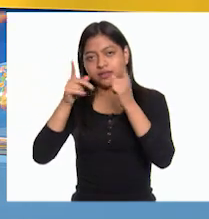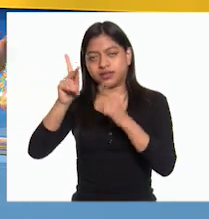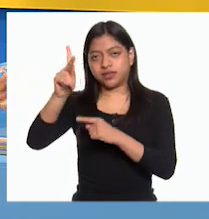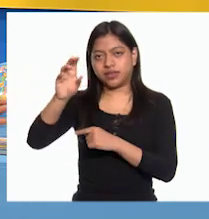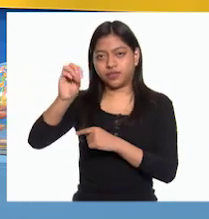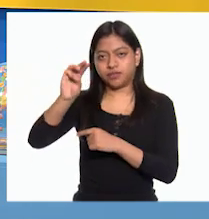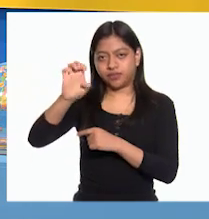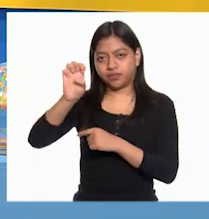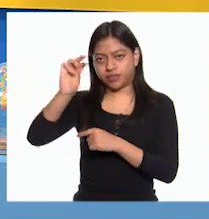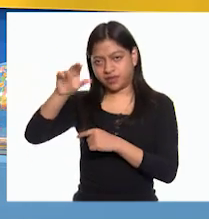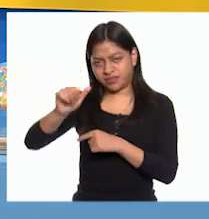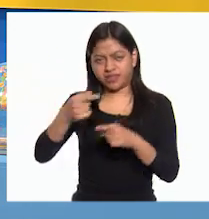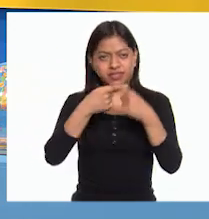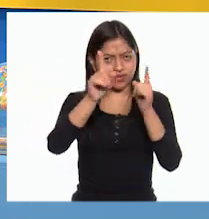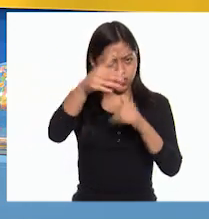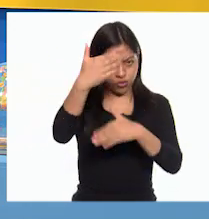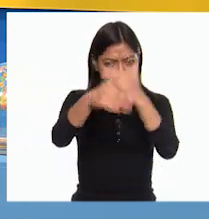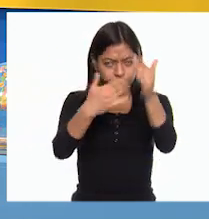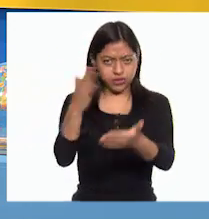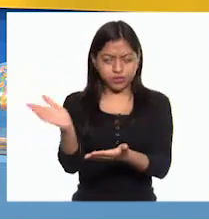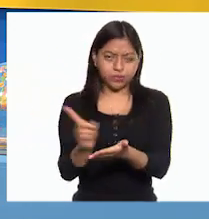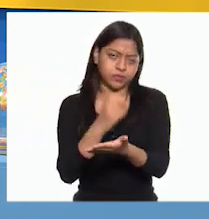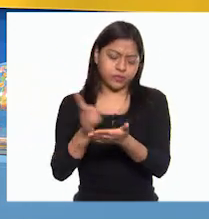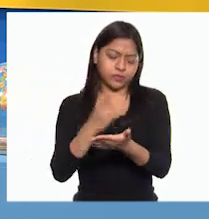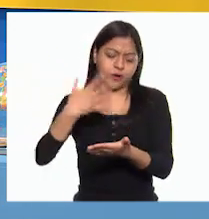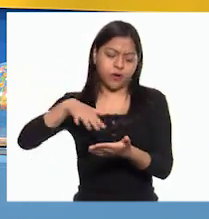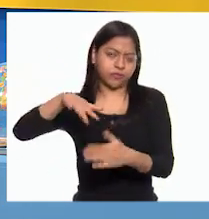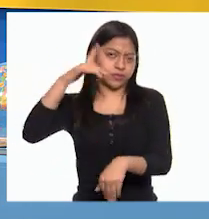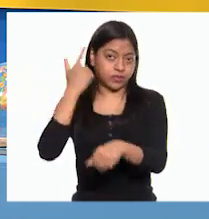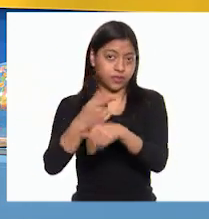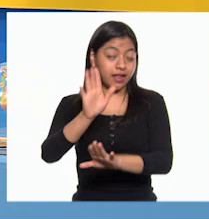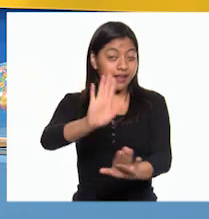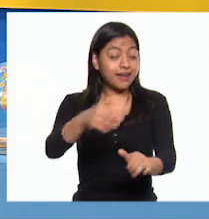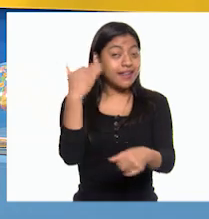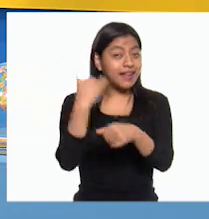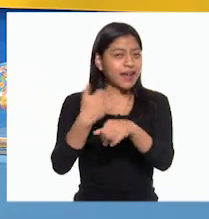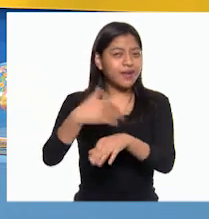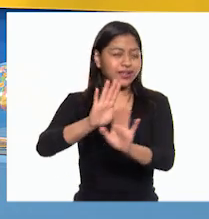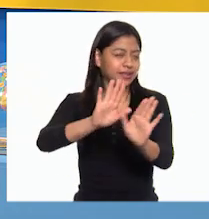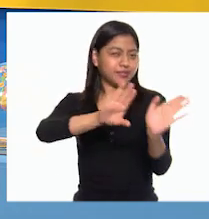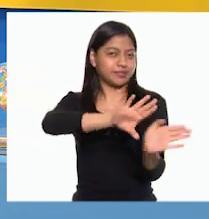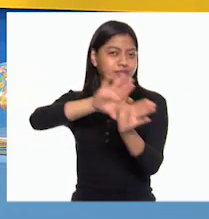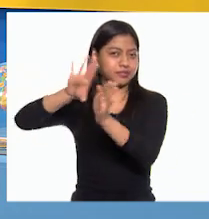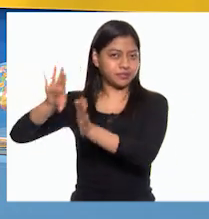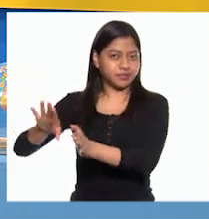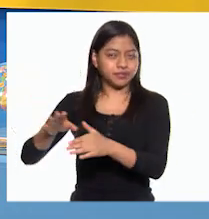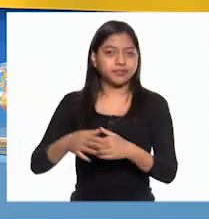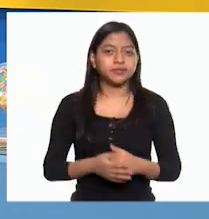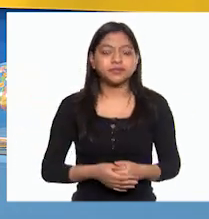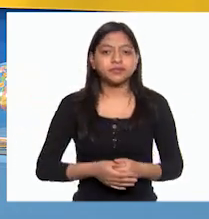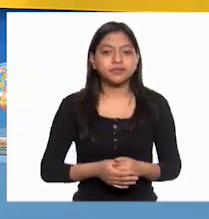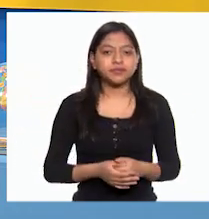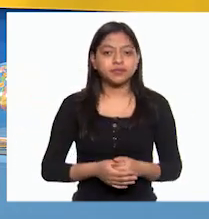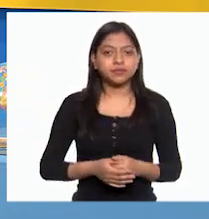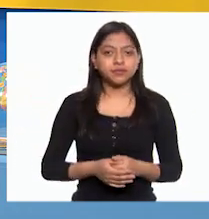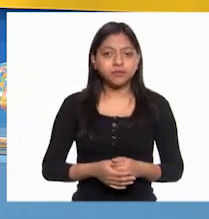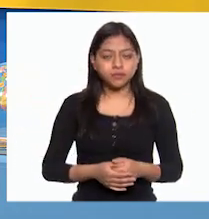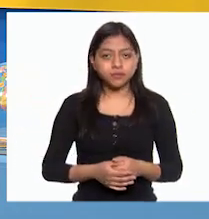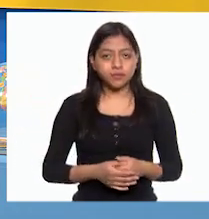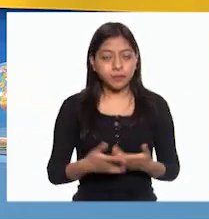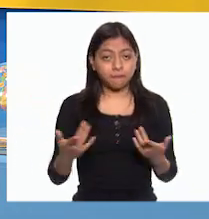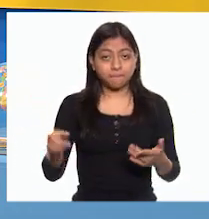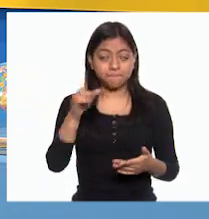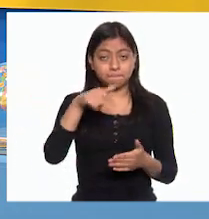al terminar la clase. Sin embargo, les pido que en este momento reflexionen sobre las maneras en que han empleado